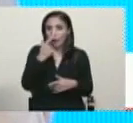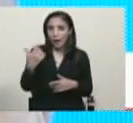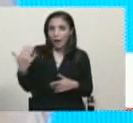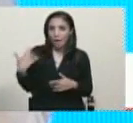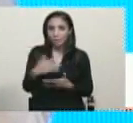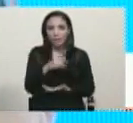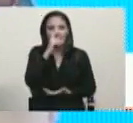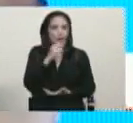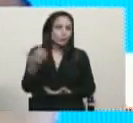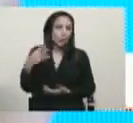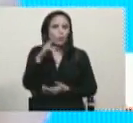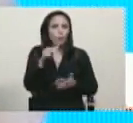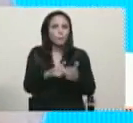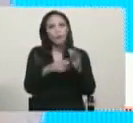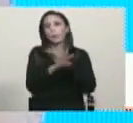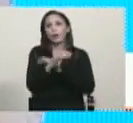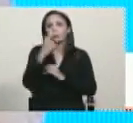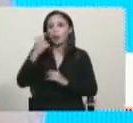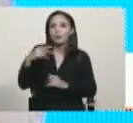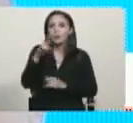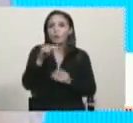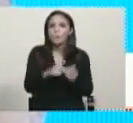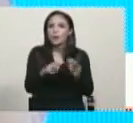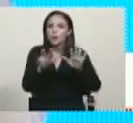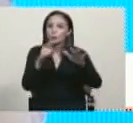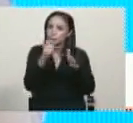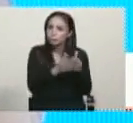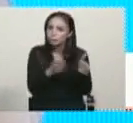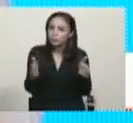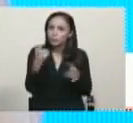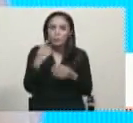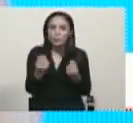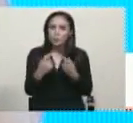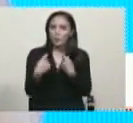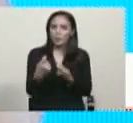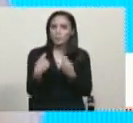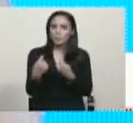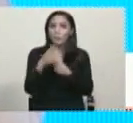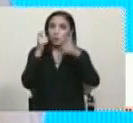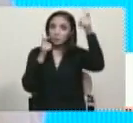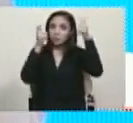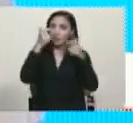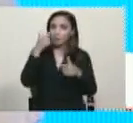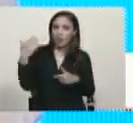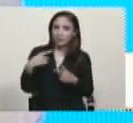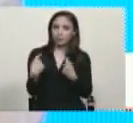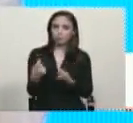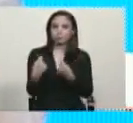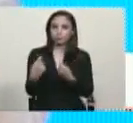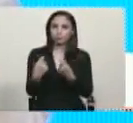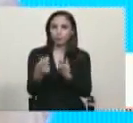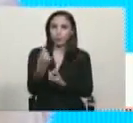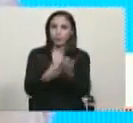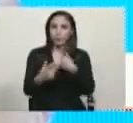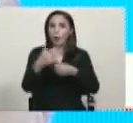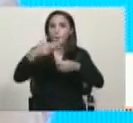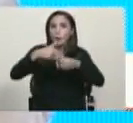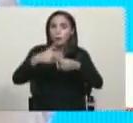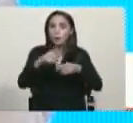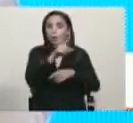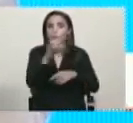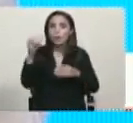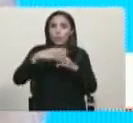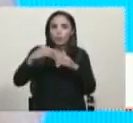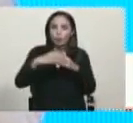los años 2004-2008, inmensa inversión que hizo el comandante Chávez, petróleo estaba en $100 el